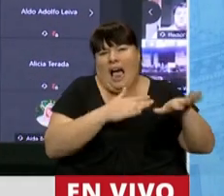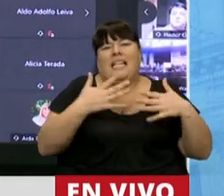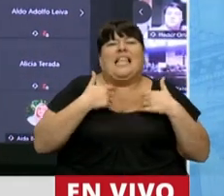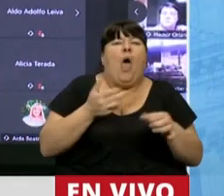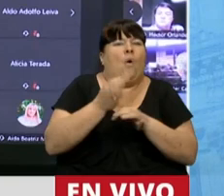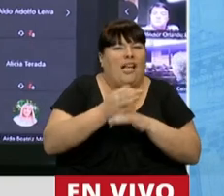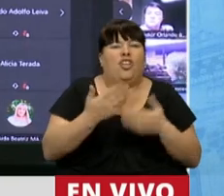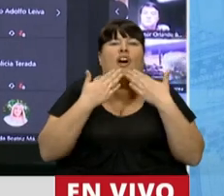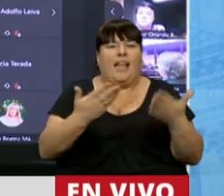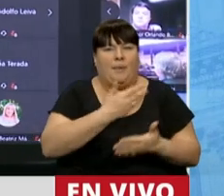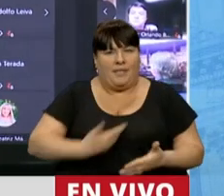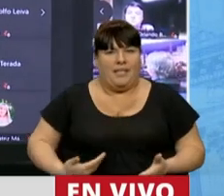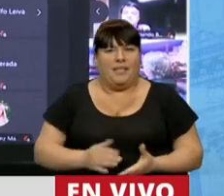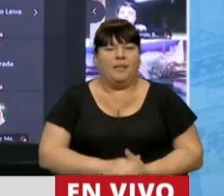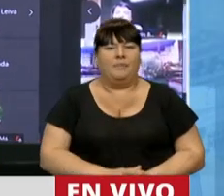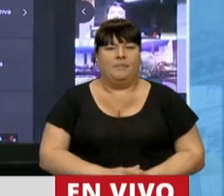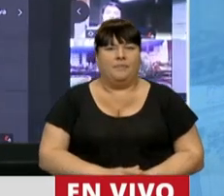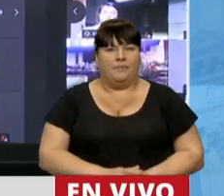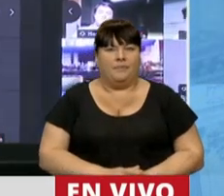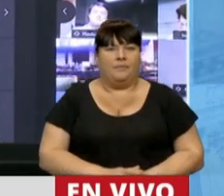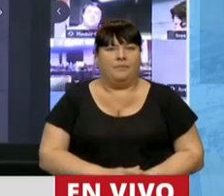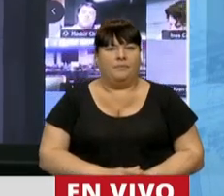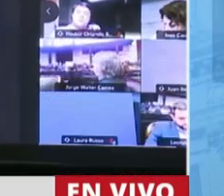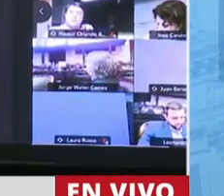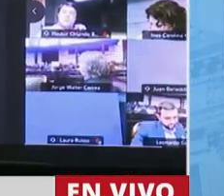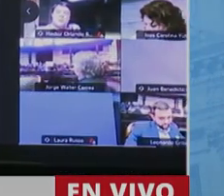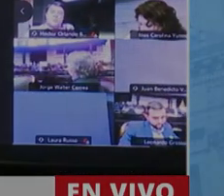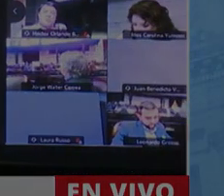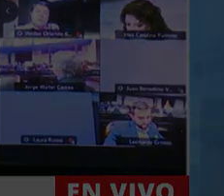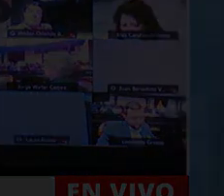salud y educación. Gracias, presidenta. Gracias, diputada. En un solo...